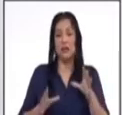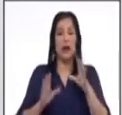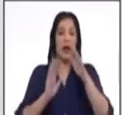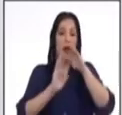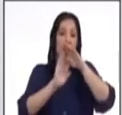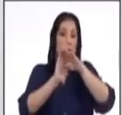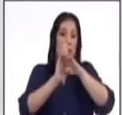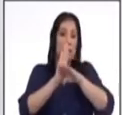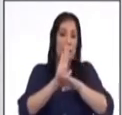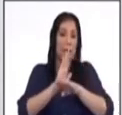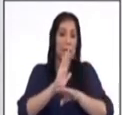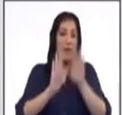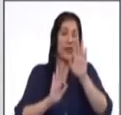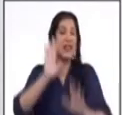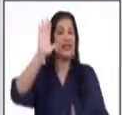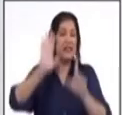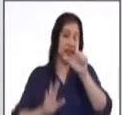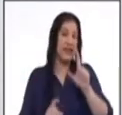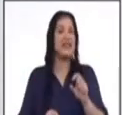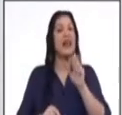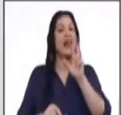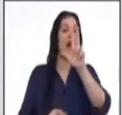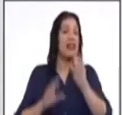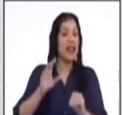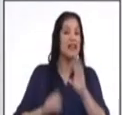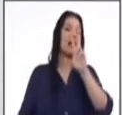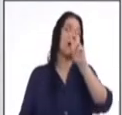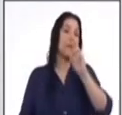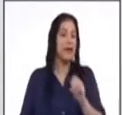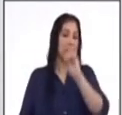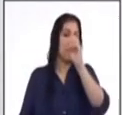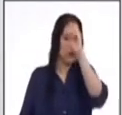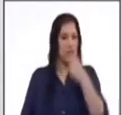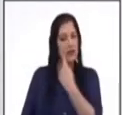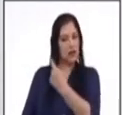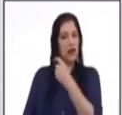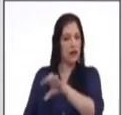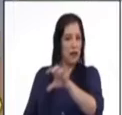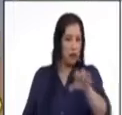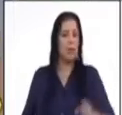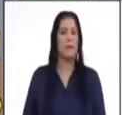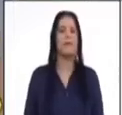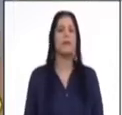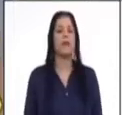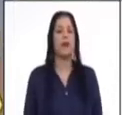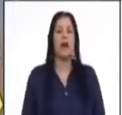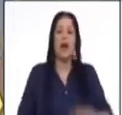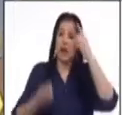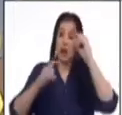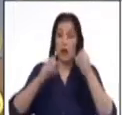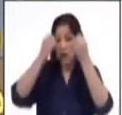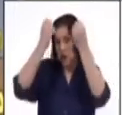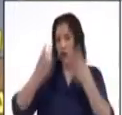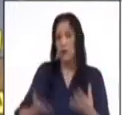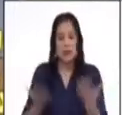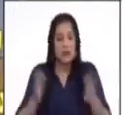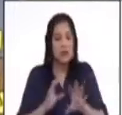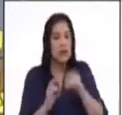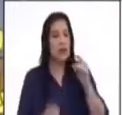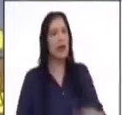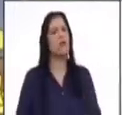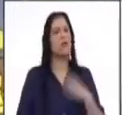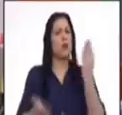redujo en un 17%, 30% y 20% respectivamente. Según la fuente, entonces era una